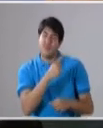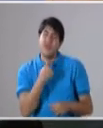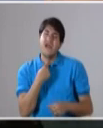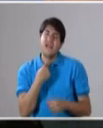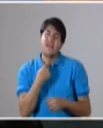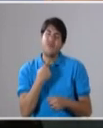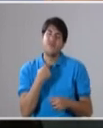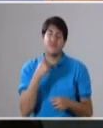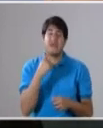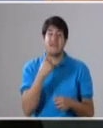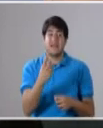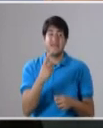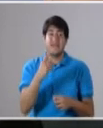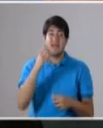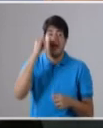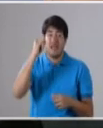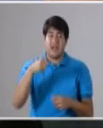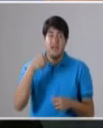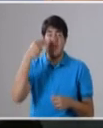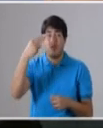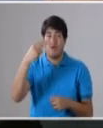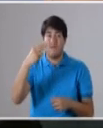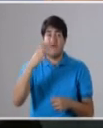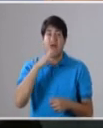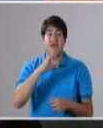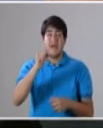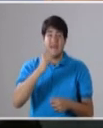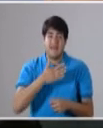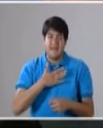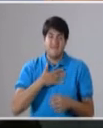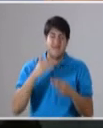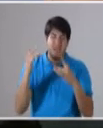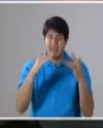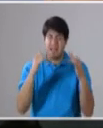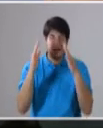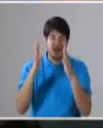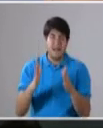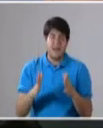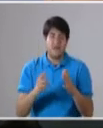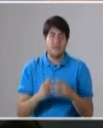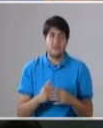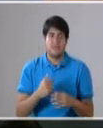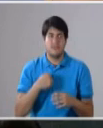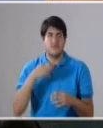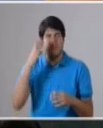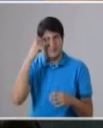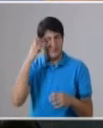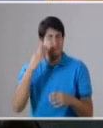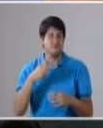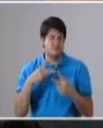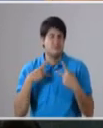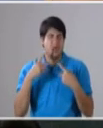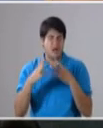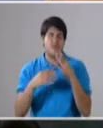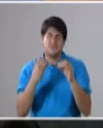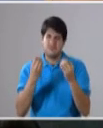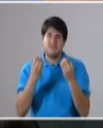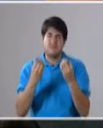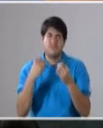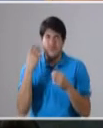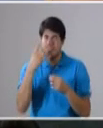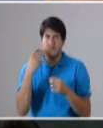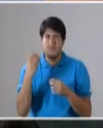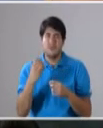que decía: Jehová es mi guerrero, wow, Jehová es mi guerrero. Y yo le dije: sí, el himno es muy bonito, pero eso de que Jehová